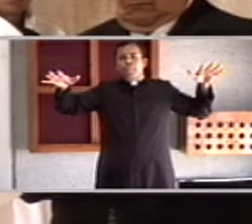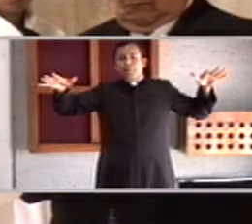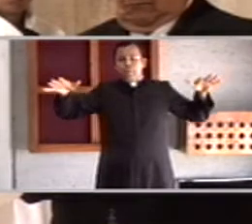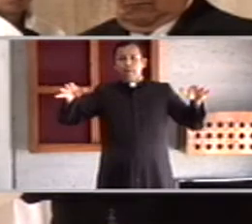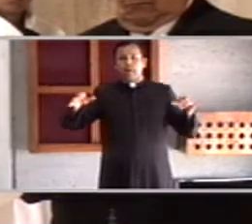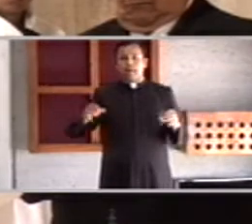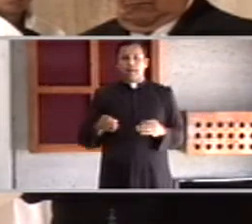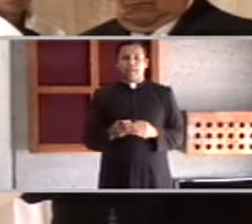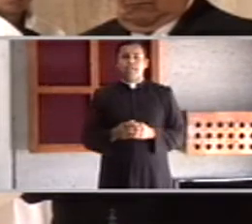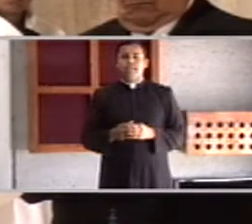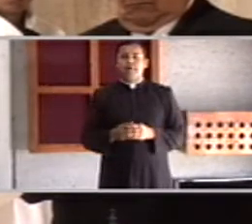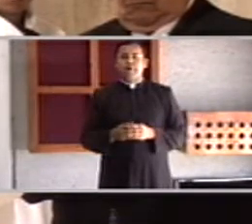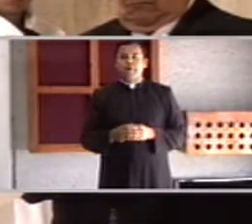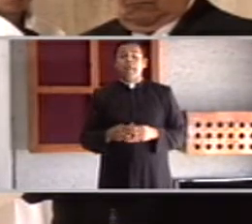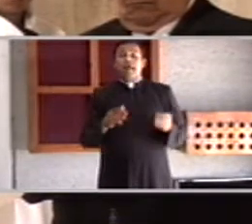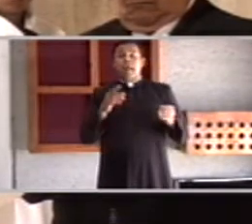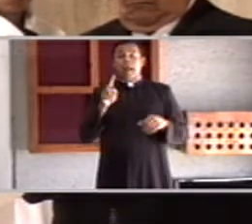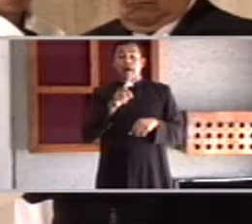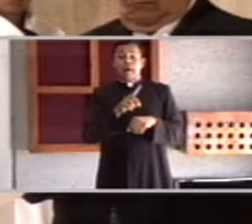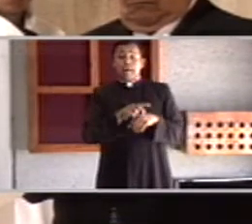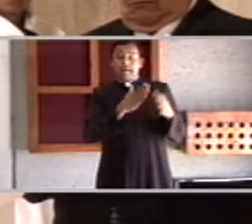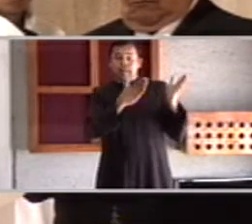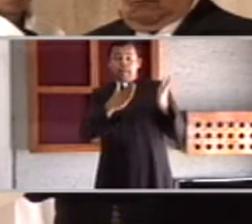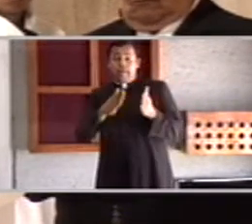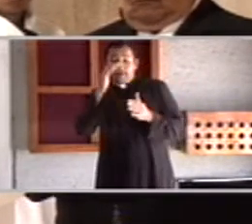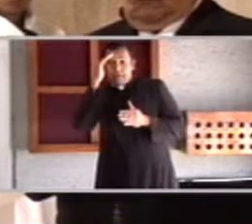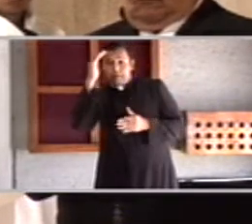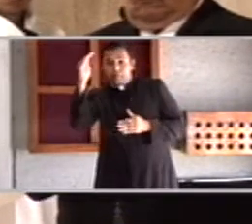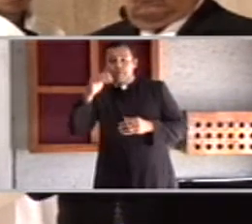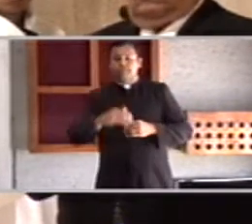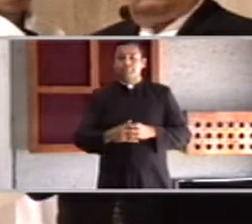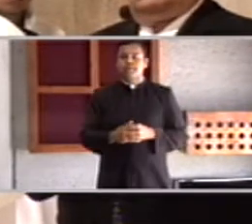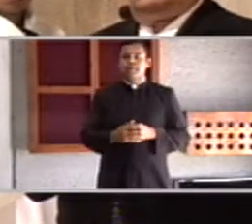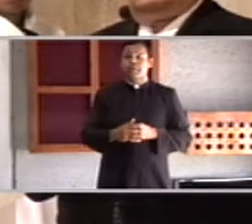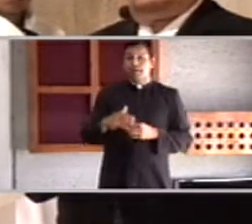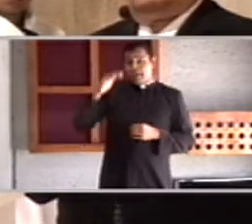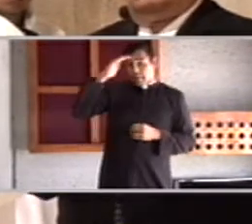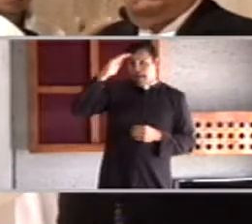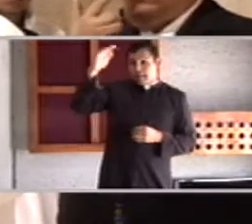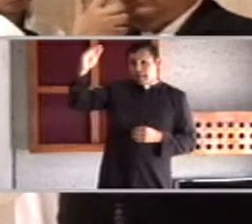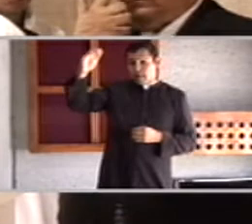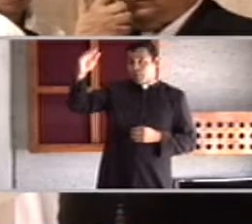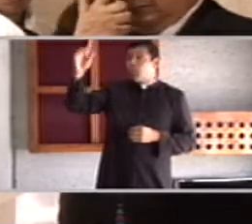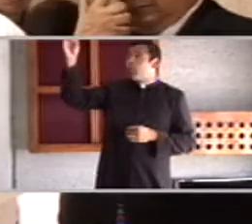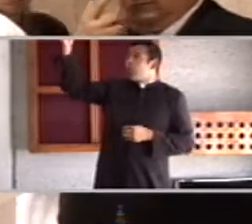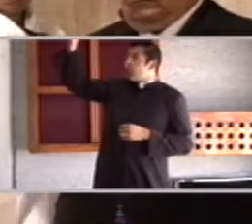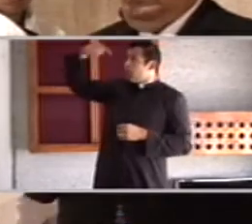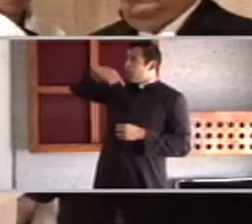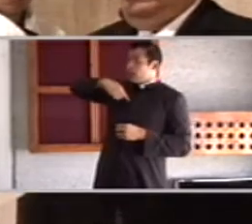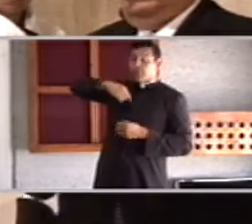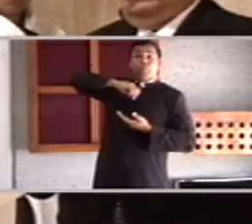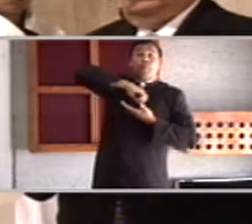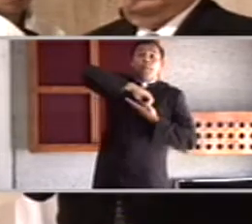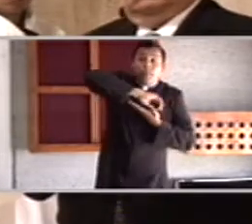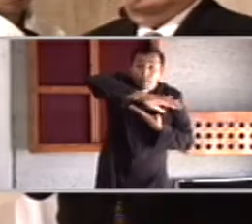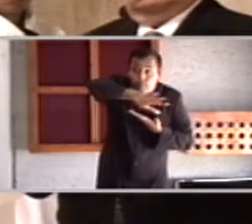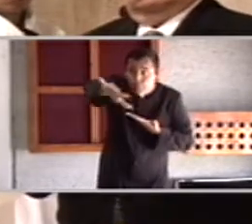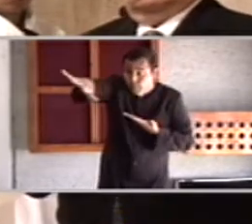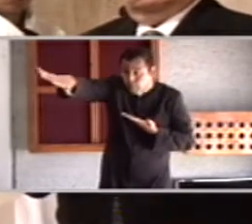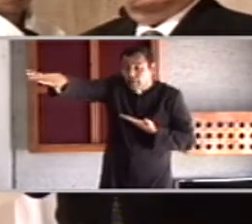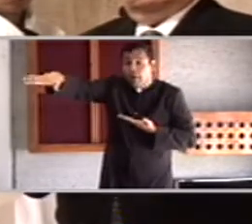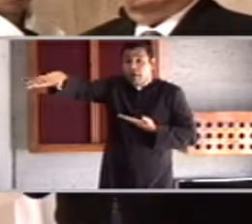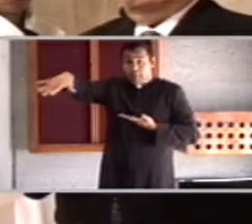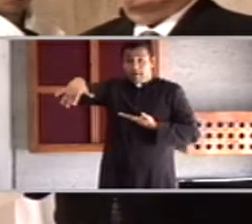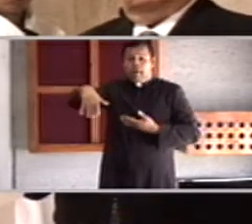Dios. El Señor me ha enviado a consolar a los afligidos de Sión,